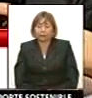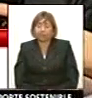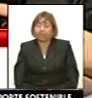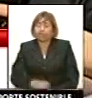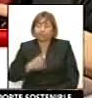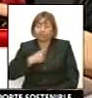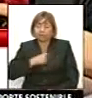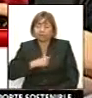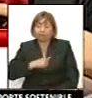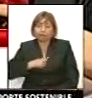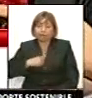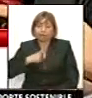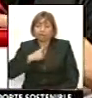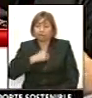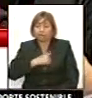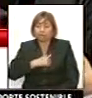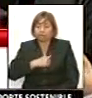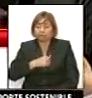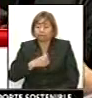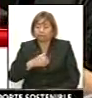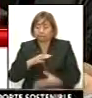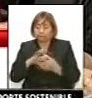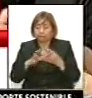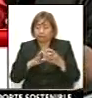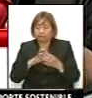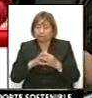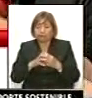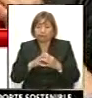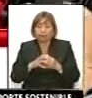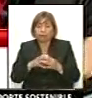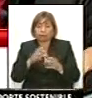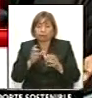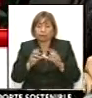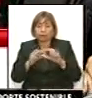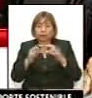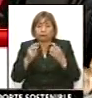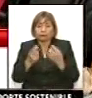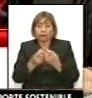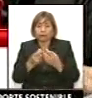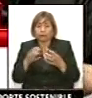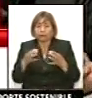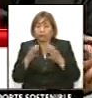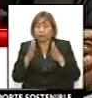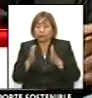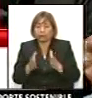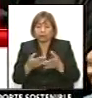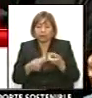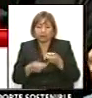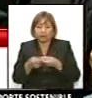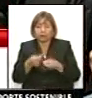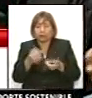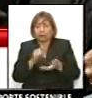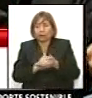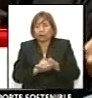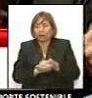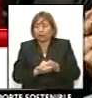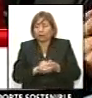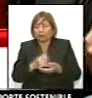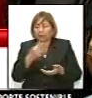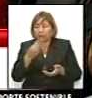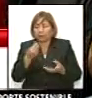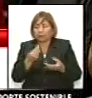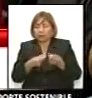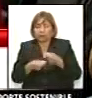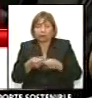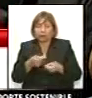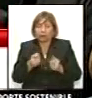lamentable, Presidenta, el ropaje o el doble discurso que tienen algunos congresistas de venderse como impolutos, de venderse